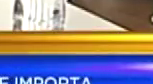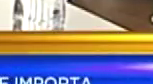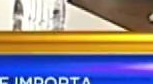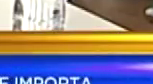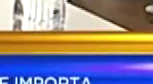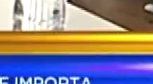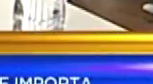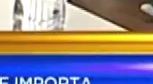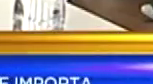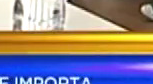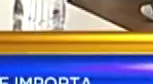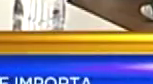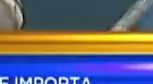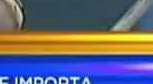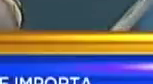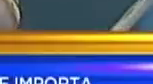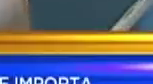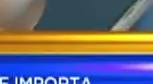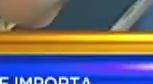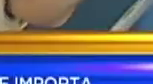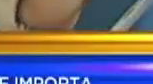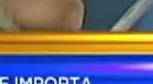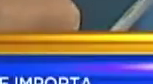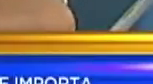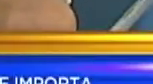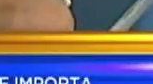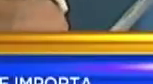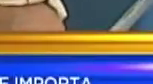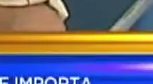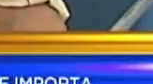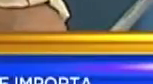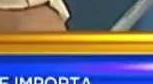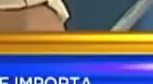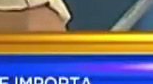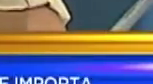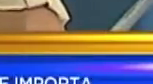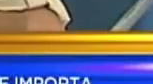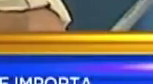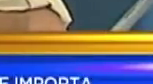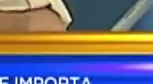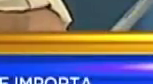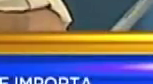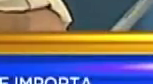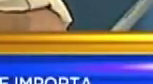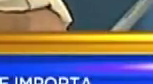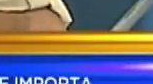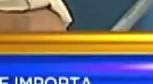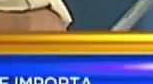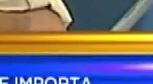del mundo donde una persona llega segundo y es el presidente. Pero bueno, así ellos son blancos y se entienden.